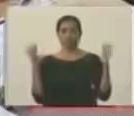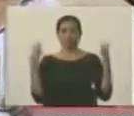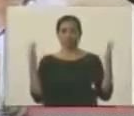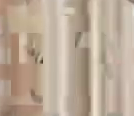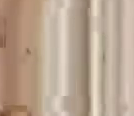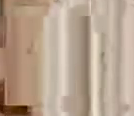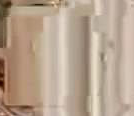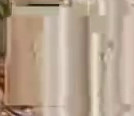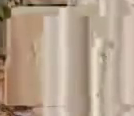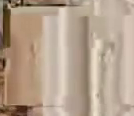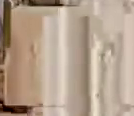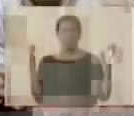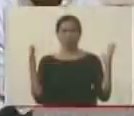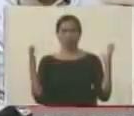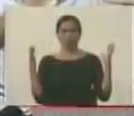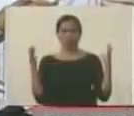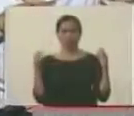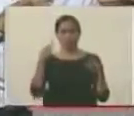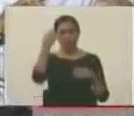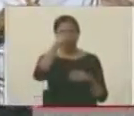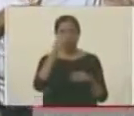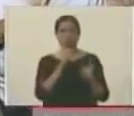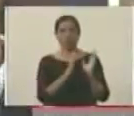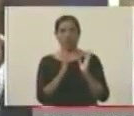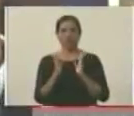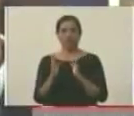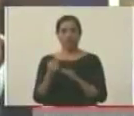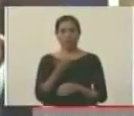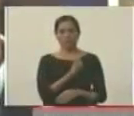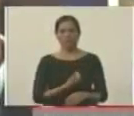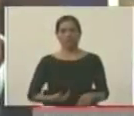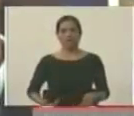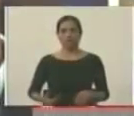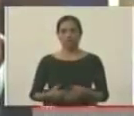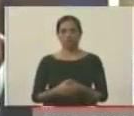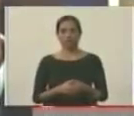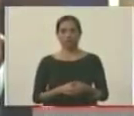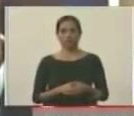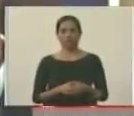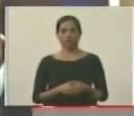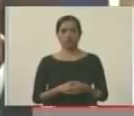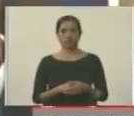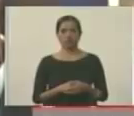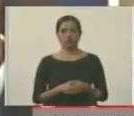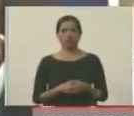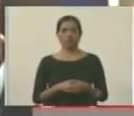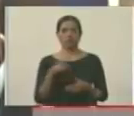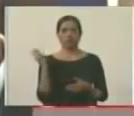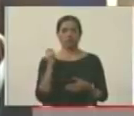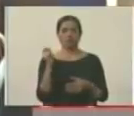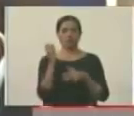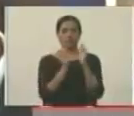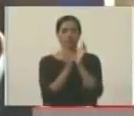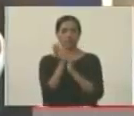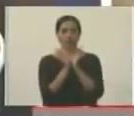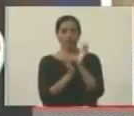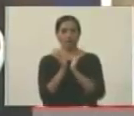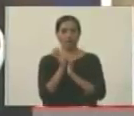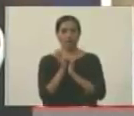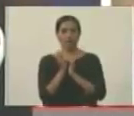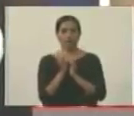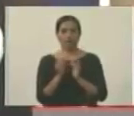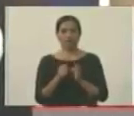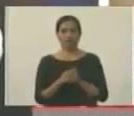Pueblo organizado. Para la defensa. Pueblo organizado, presidente. Así es. Y en el mes de abril, el 13 o